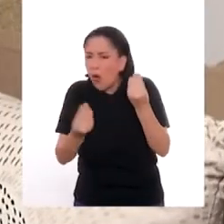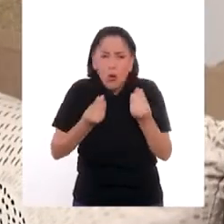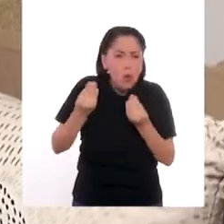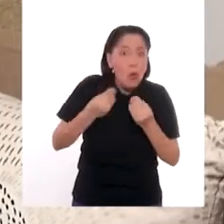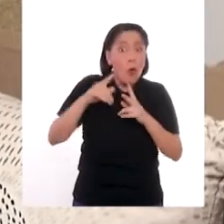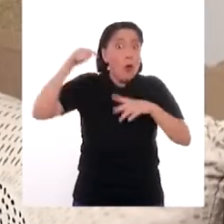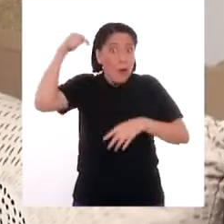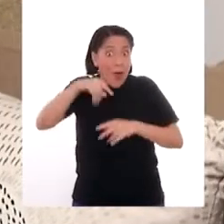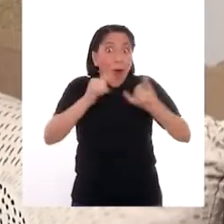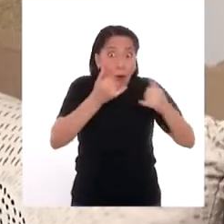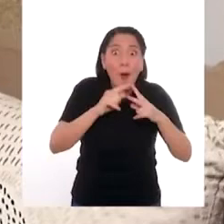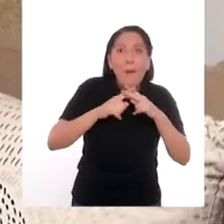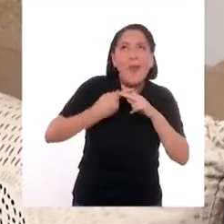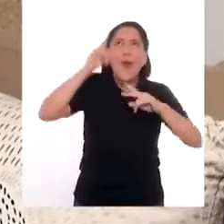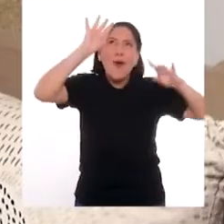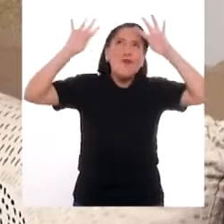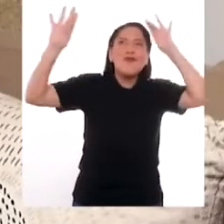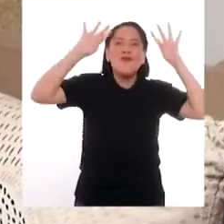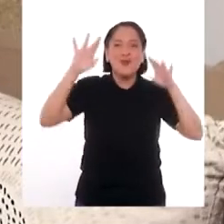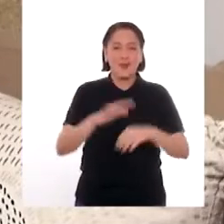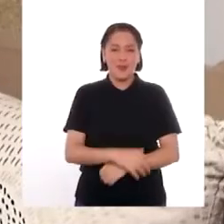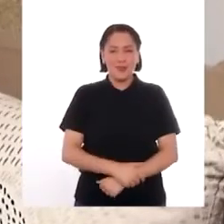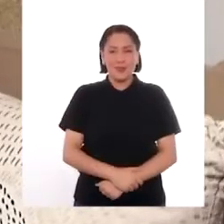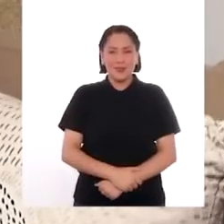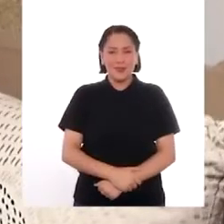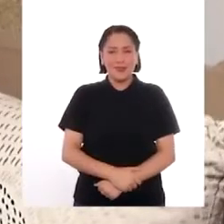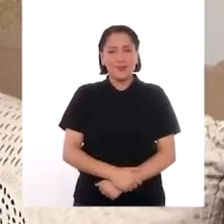Como jugando empezamos a crear muchas cosas.